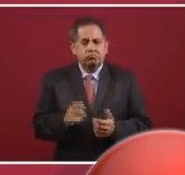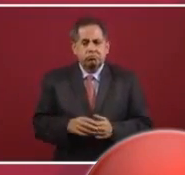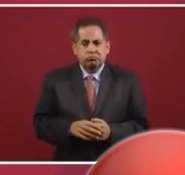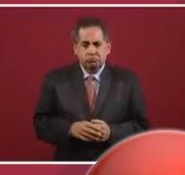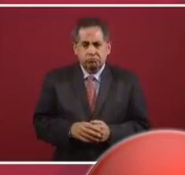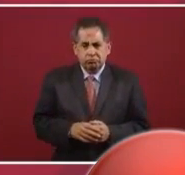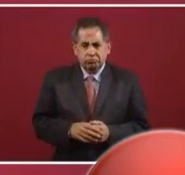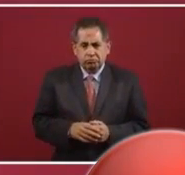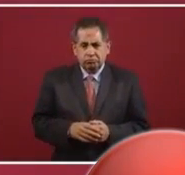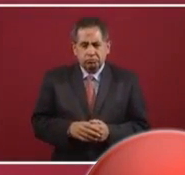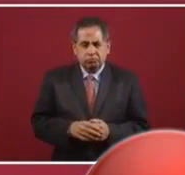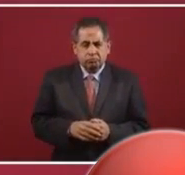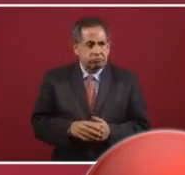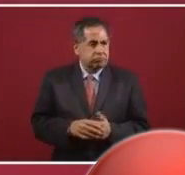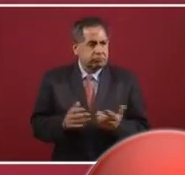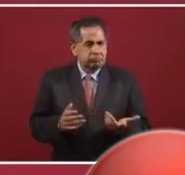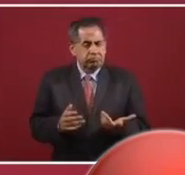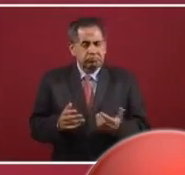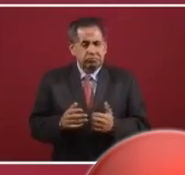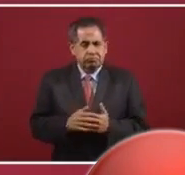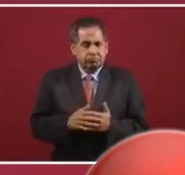de dónde cortar,